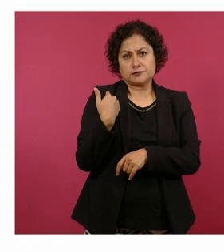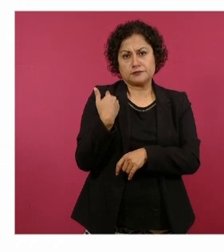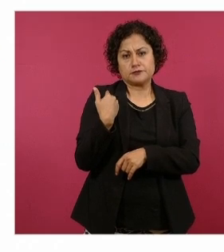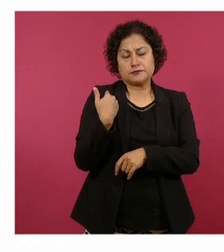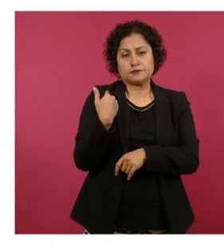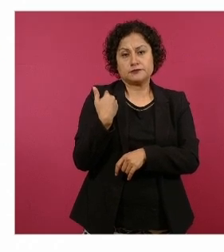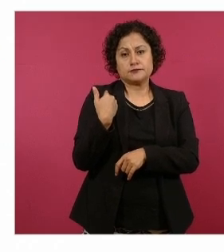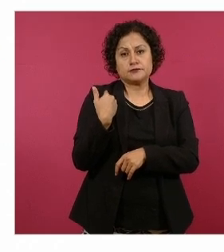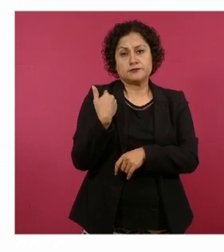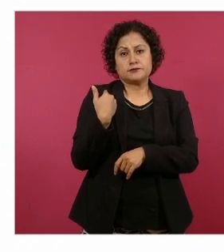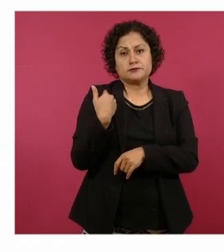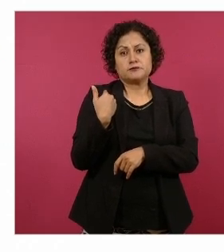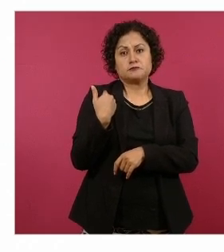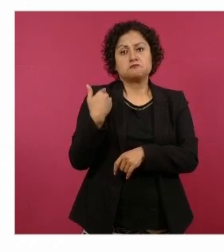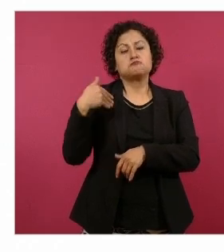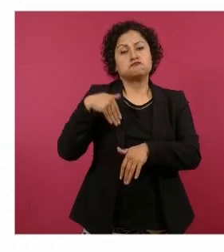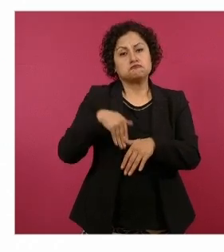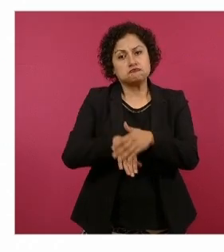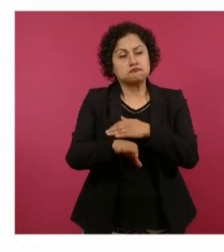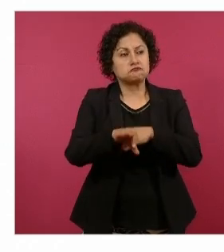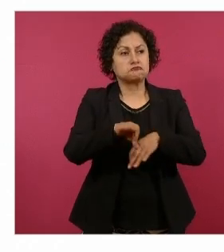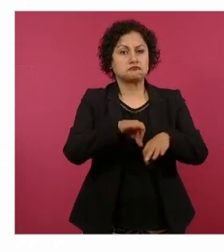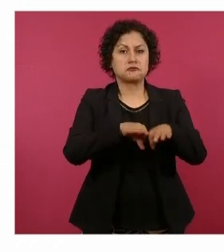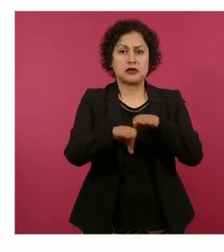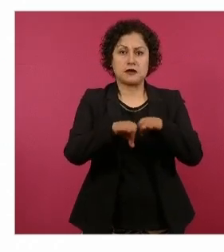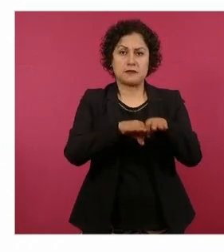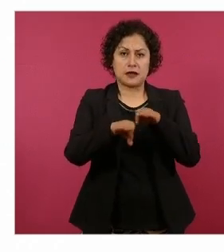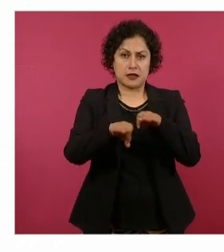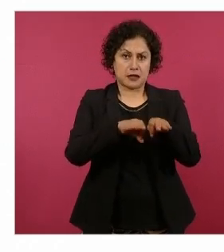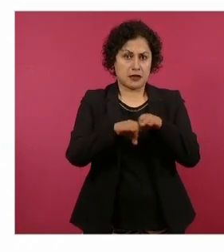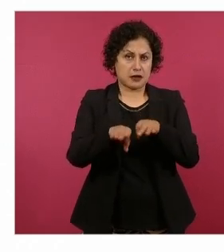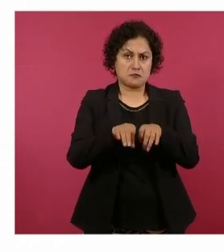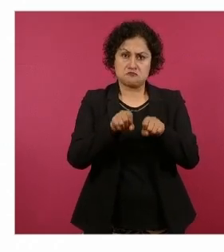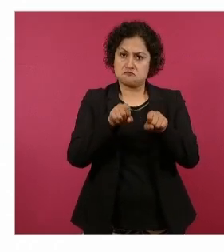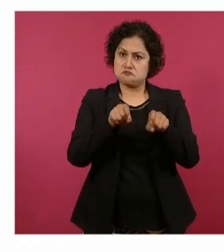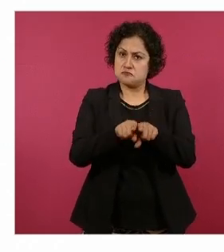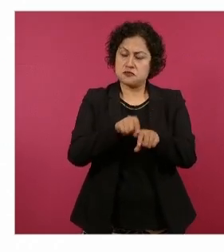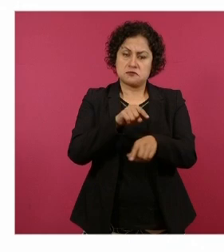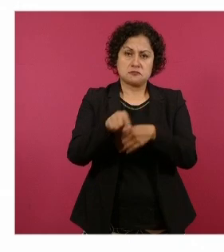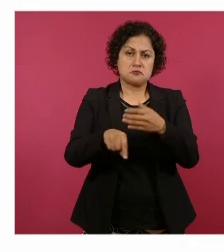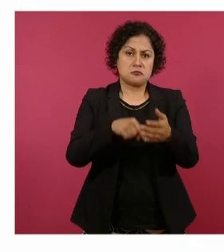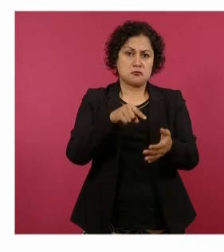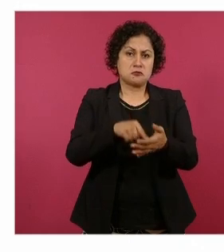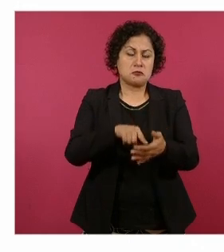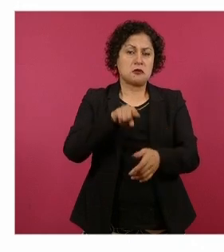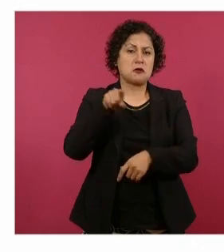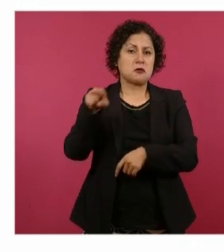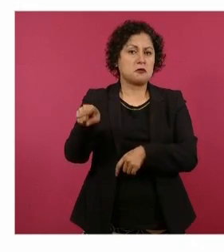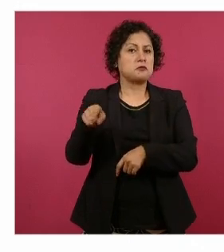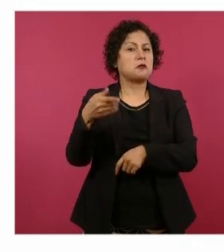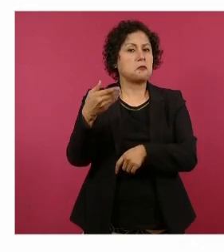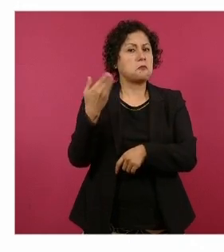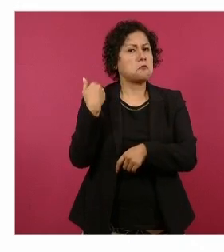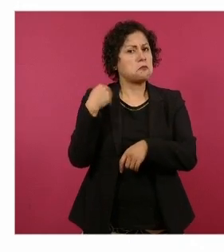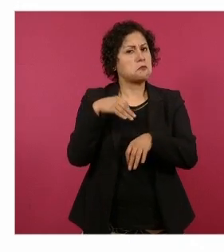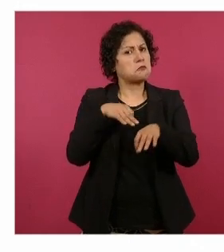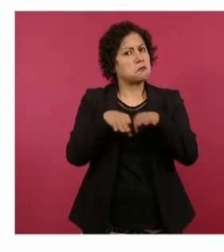llegaba al periódico en Mérida y él